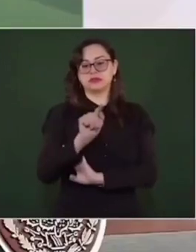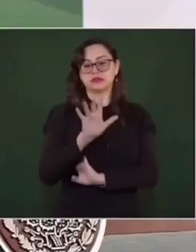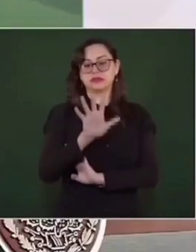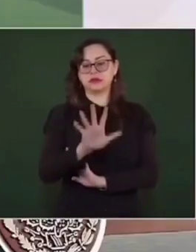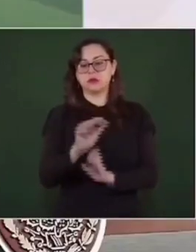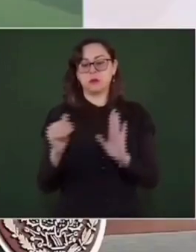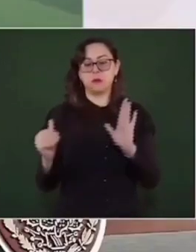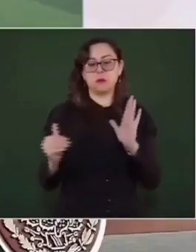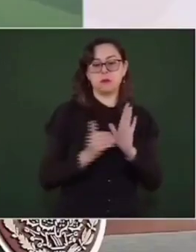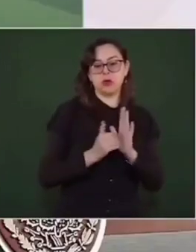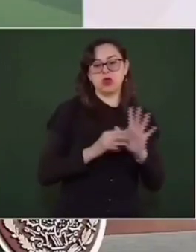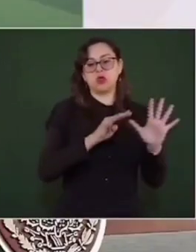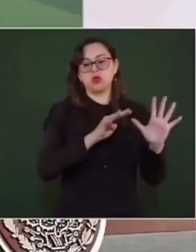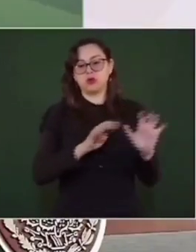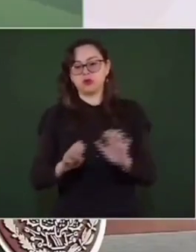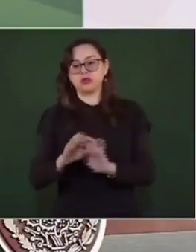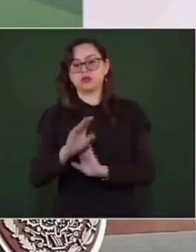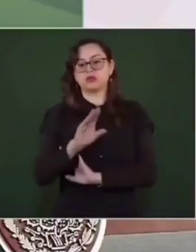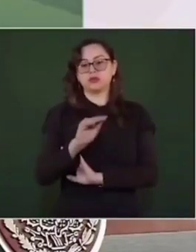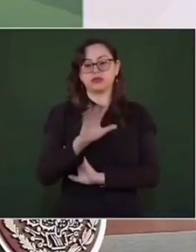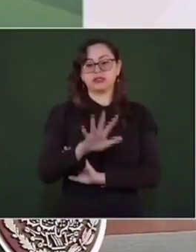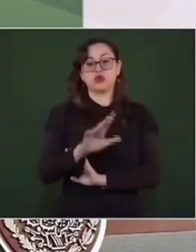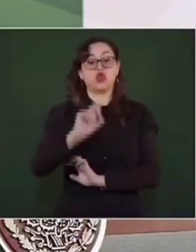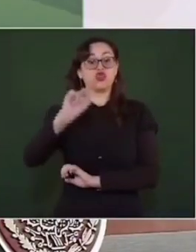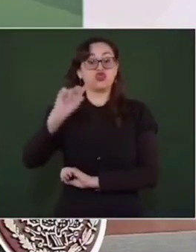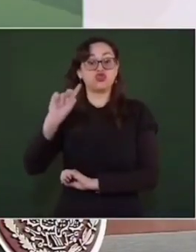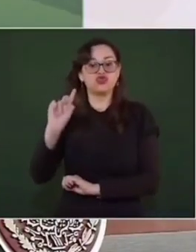mil 995 dólares.